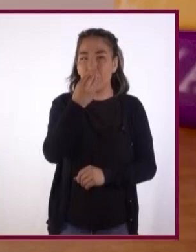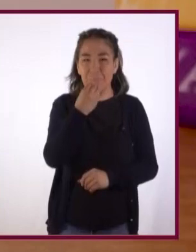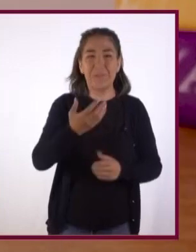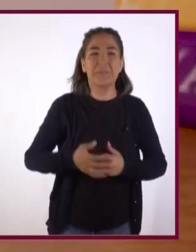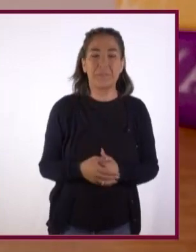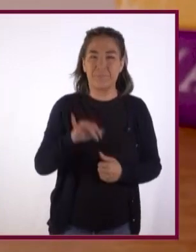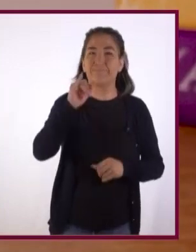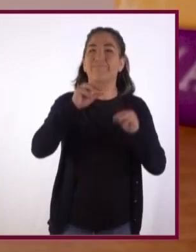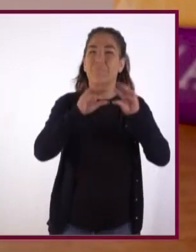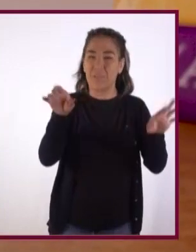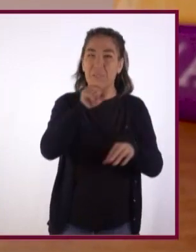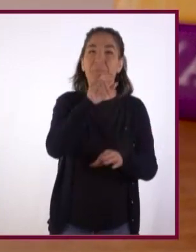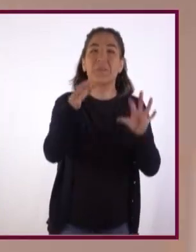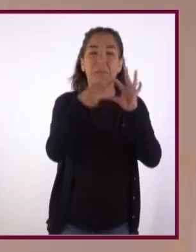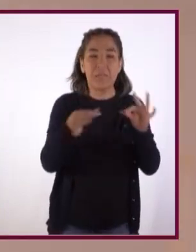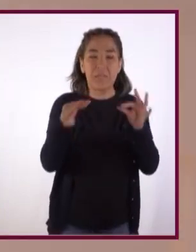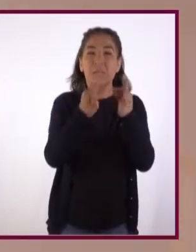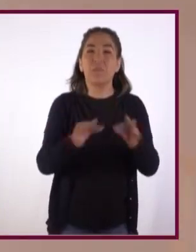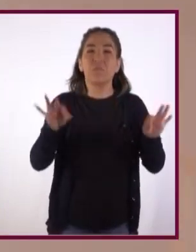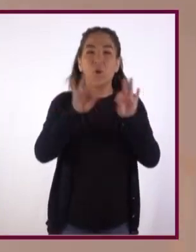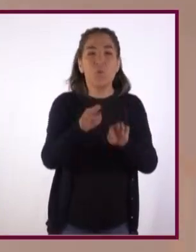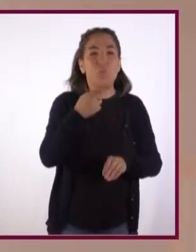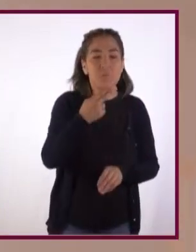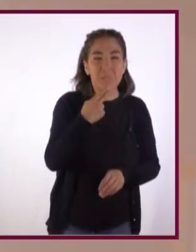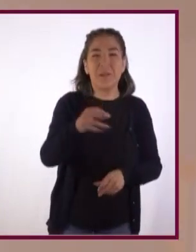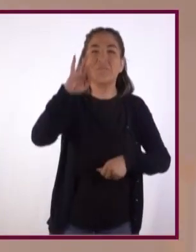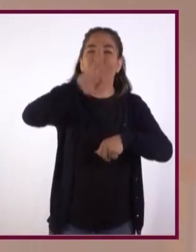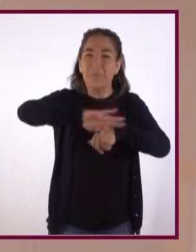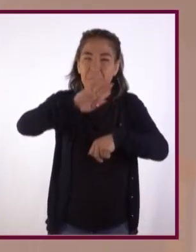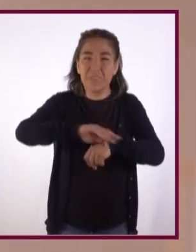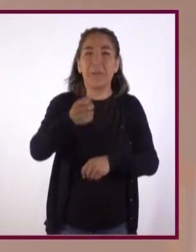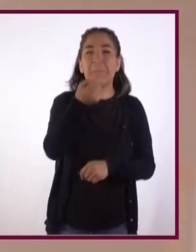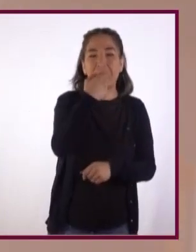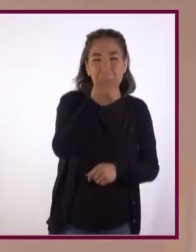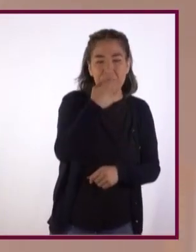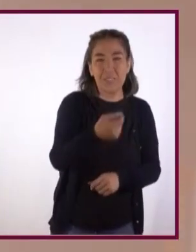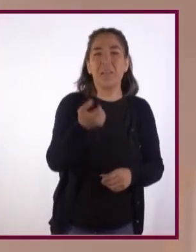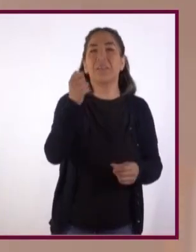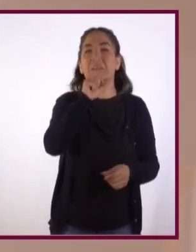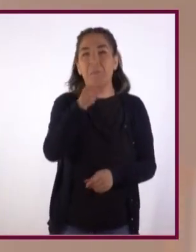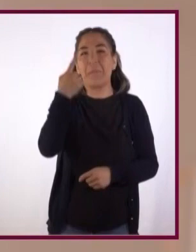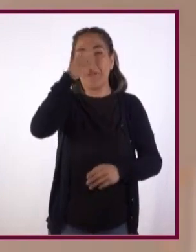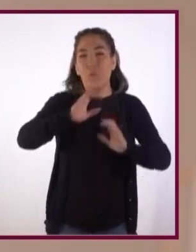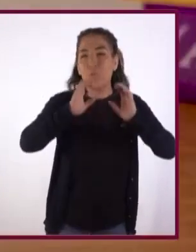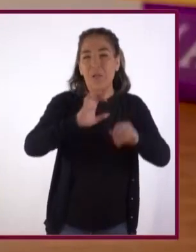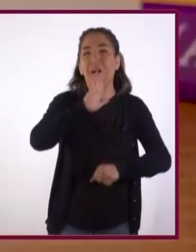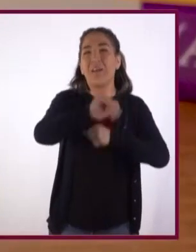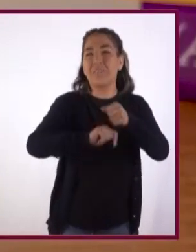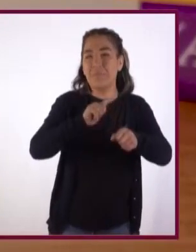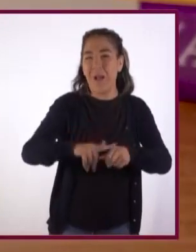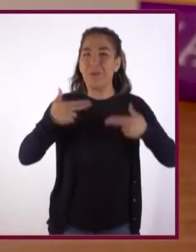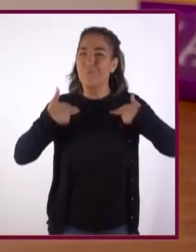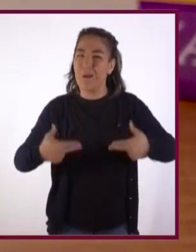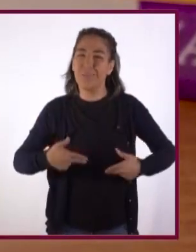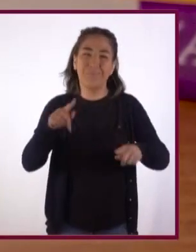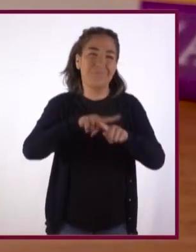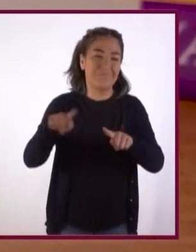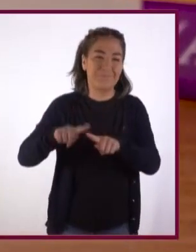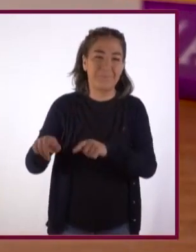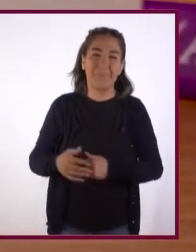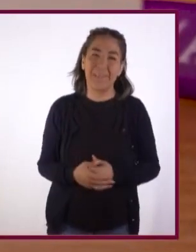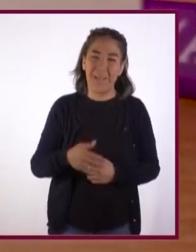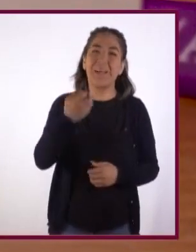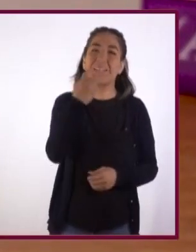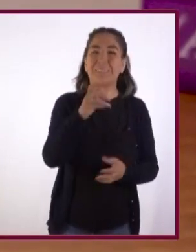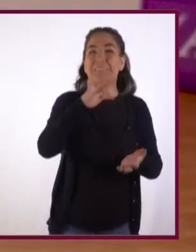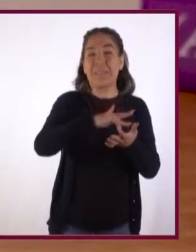Sí, claro. También es importante destacar su uso en la medicina, la farmacéutica y la conservación de especies. Como siempre, los